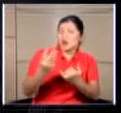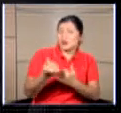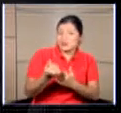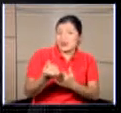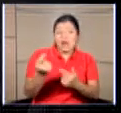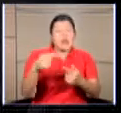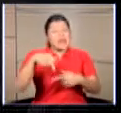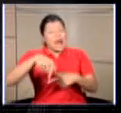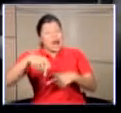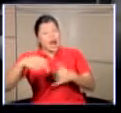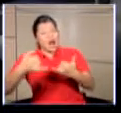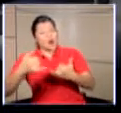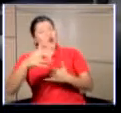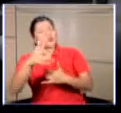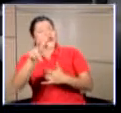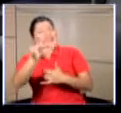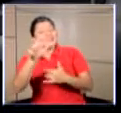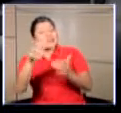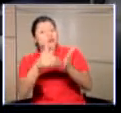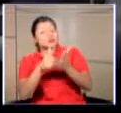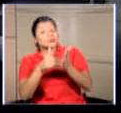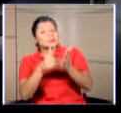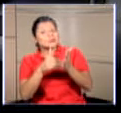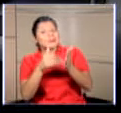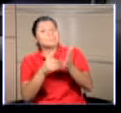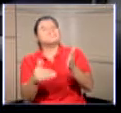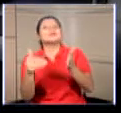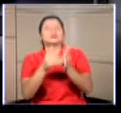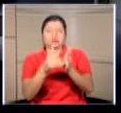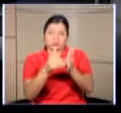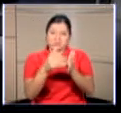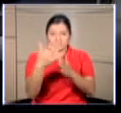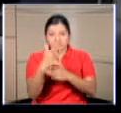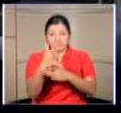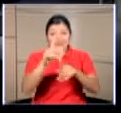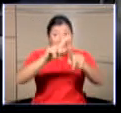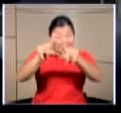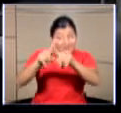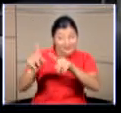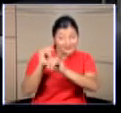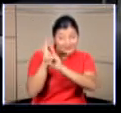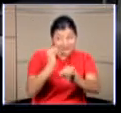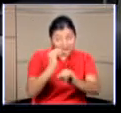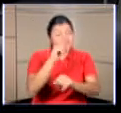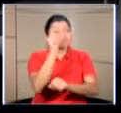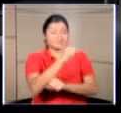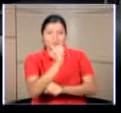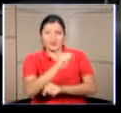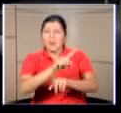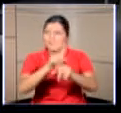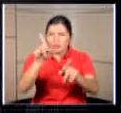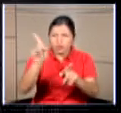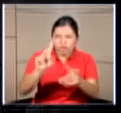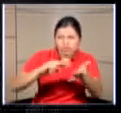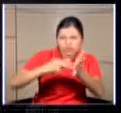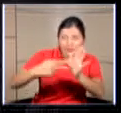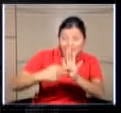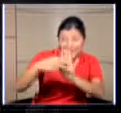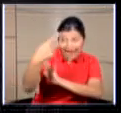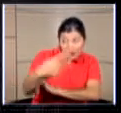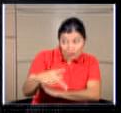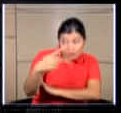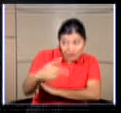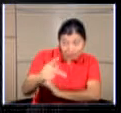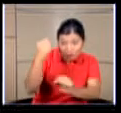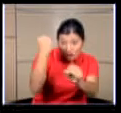momentos anda cercano a los 300.000 millones ¿Y eso? de diferentes fuentes. De diferentes fuentes. Pero eso no pondría en riesgo la funcionalidad del